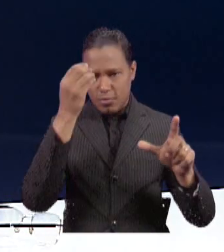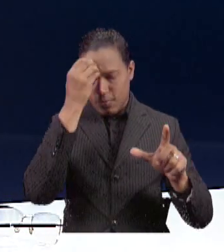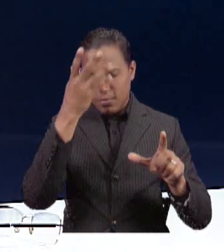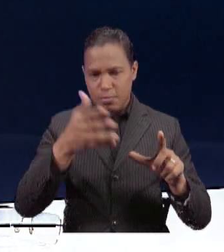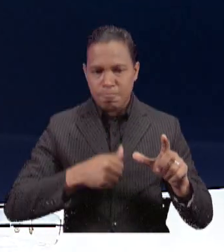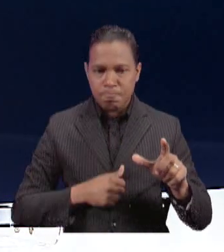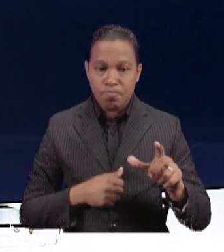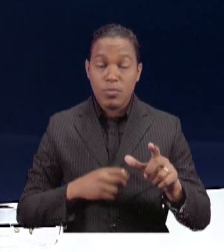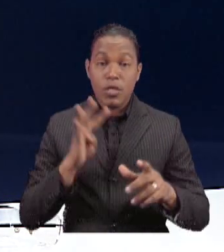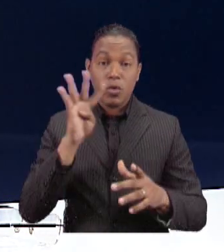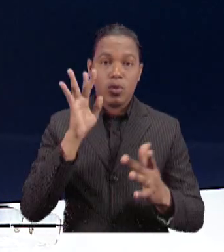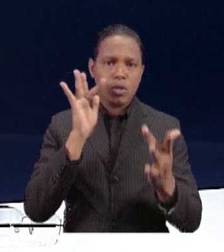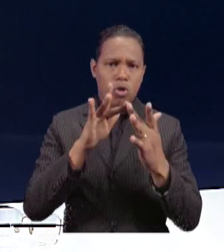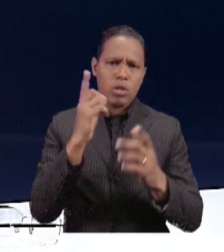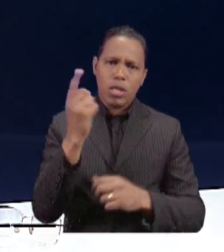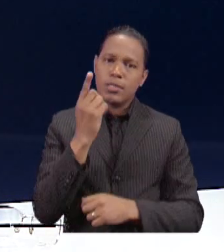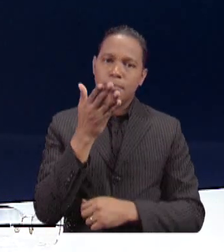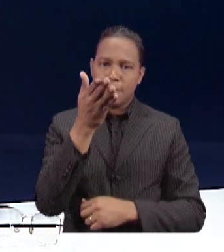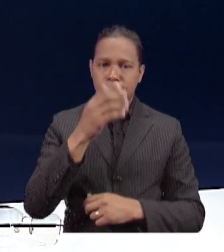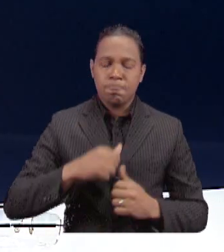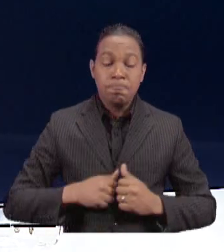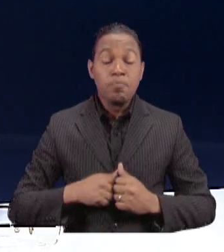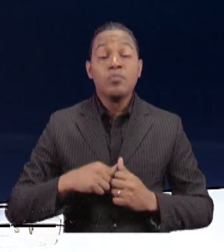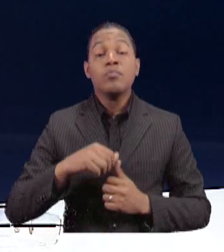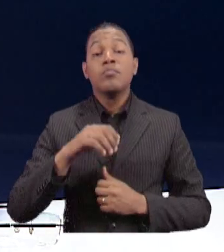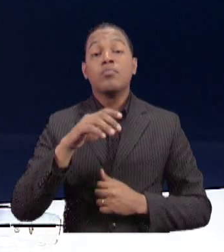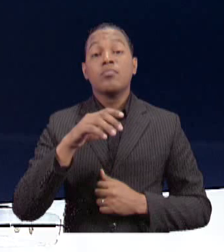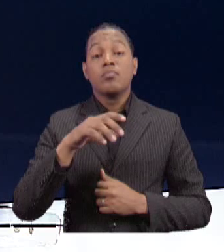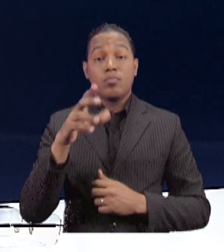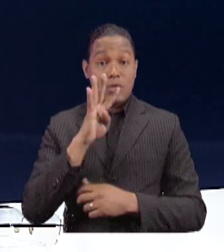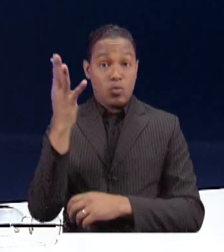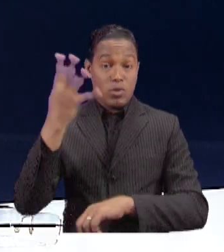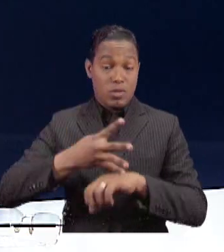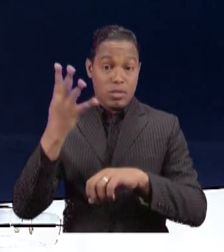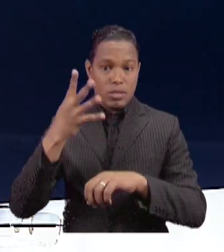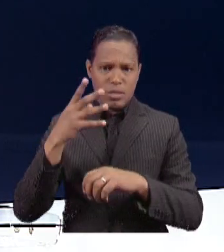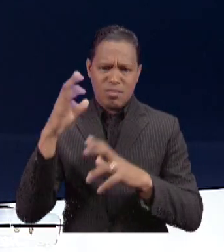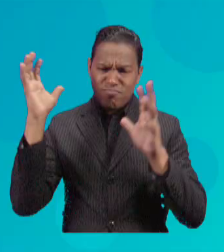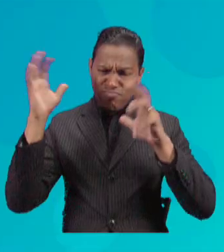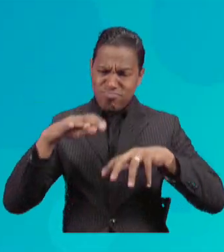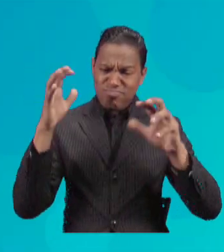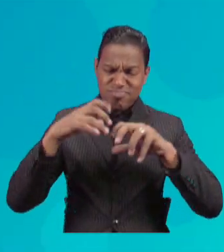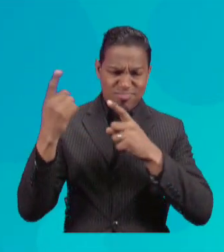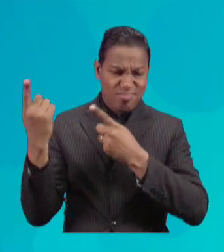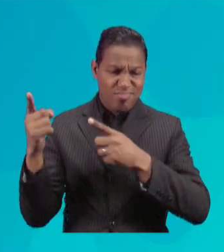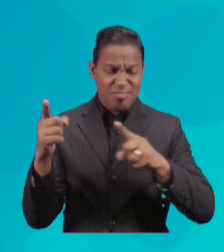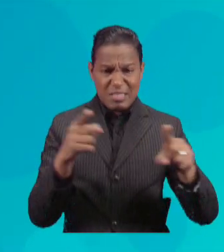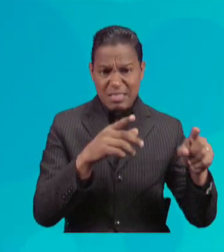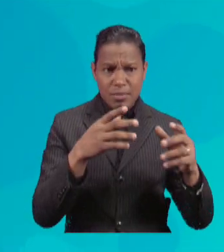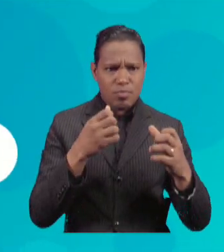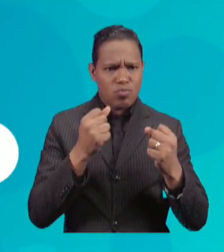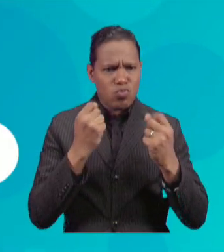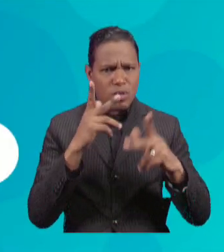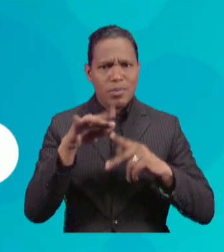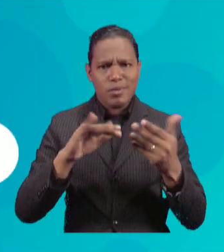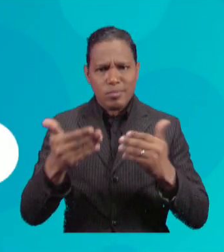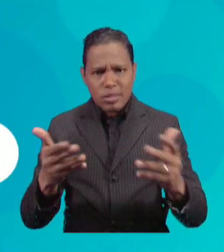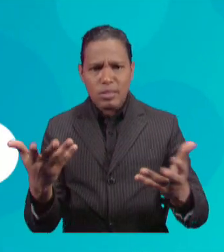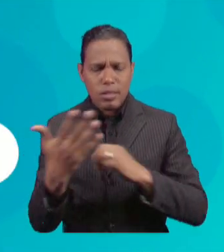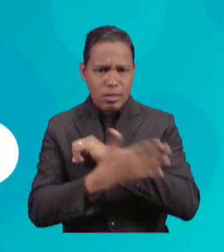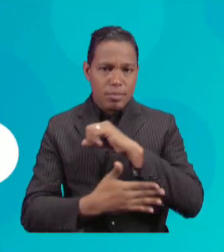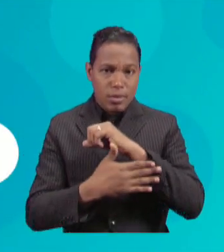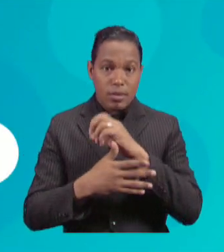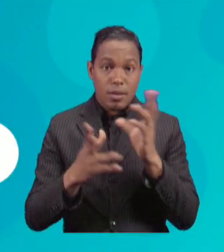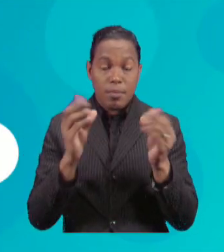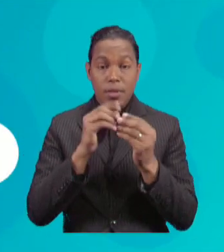informativas, donde el 4 pues siempre conecta. A 4 días de las intensas lluvias que han dejado decenas de fallecidos en el país, más de